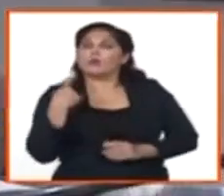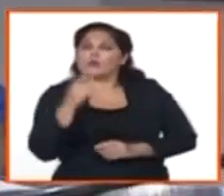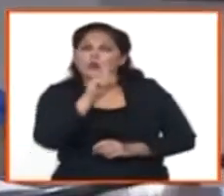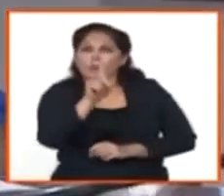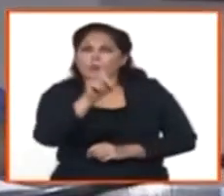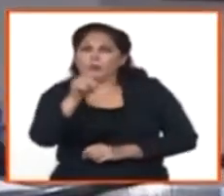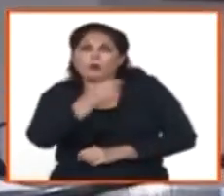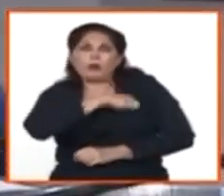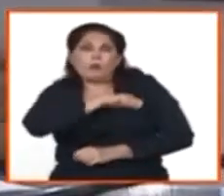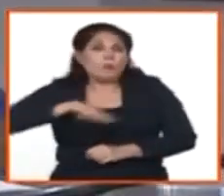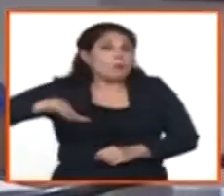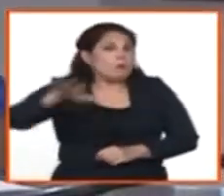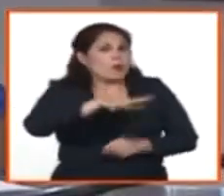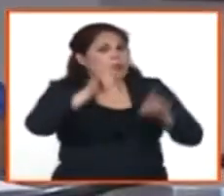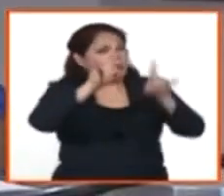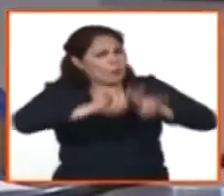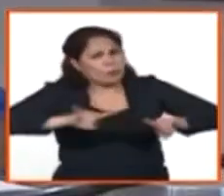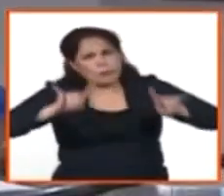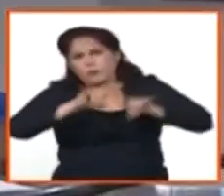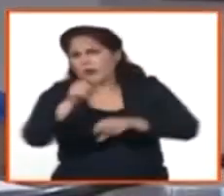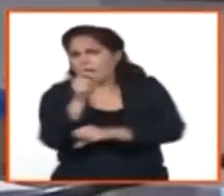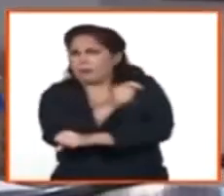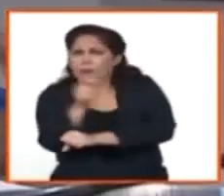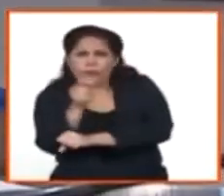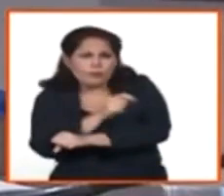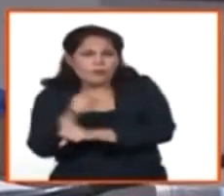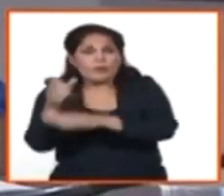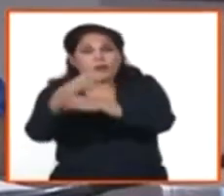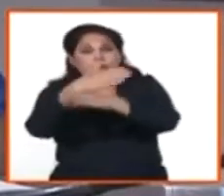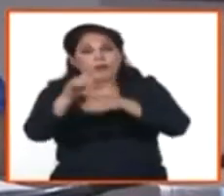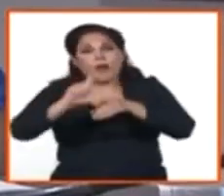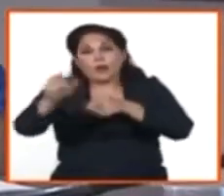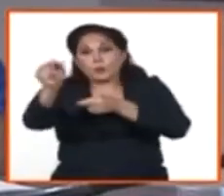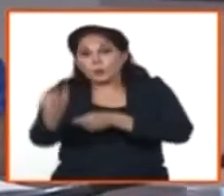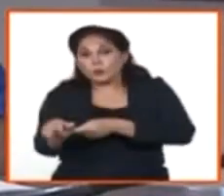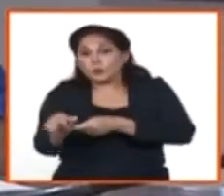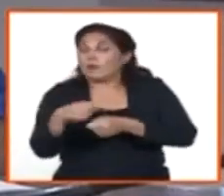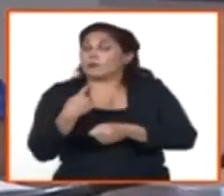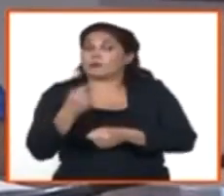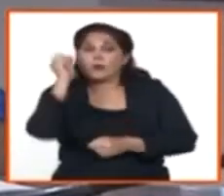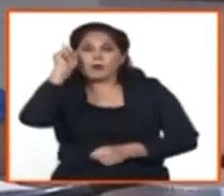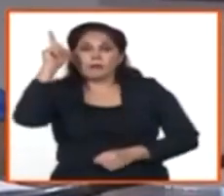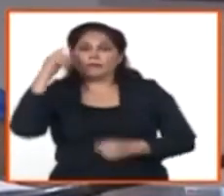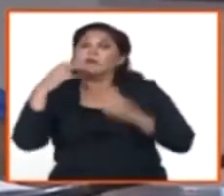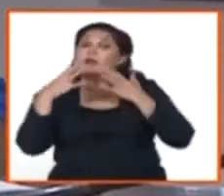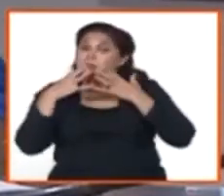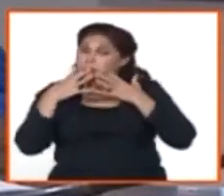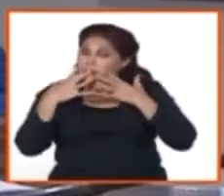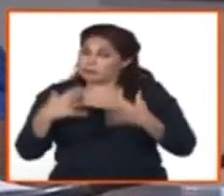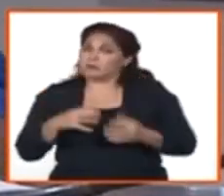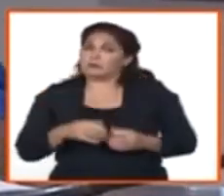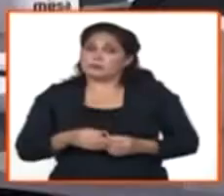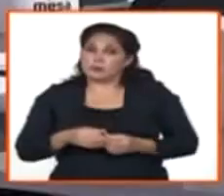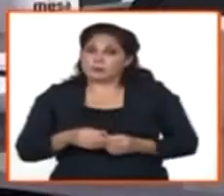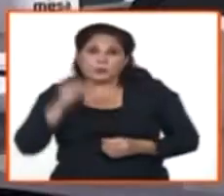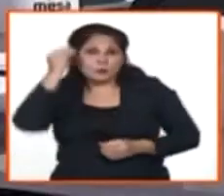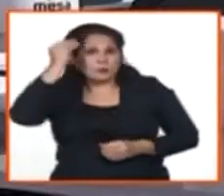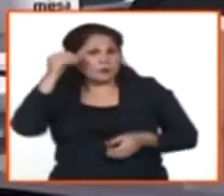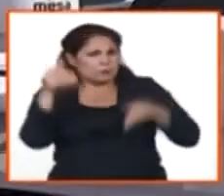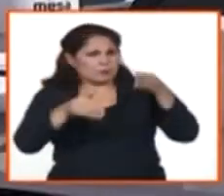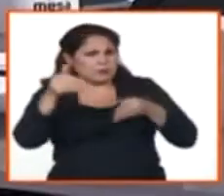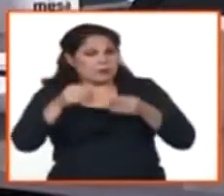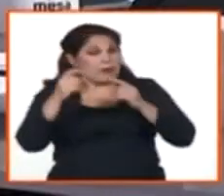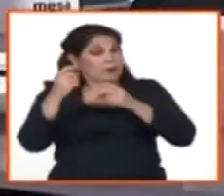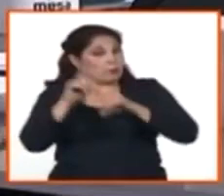academia, desde las universidades, fue una importante experiencia en este sentido. Imagino, doctora, que participando la ciencia y